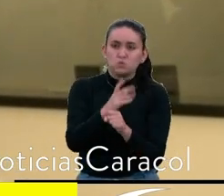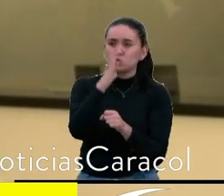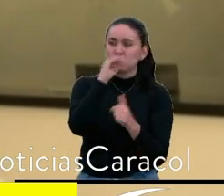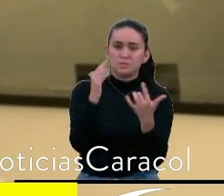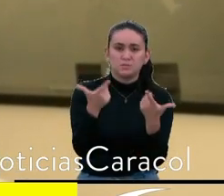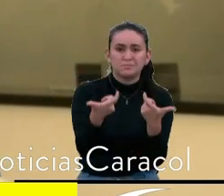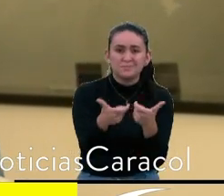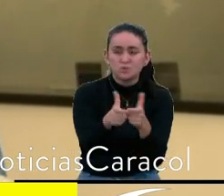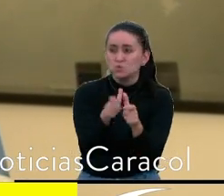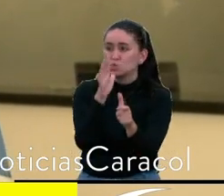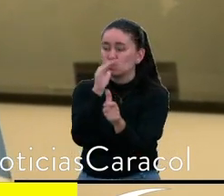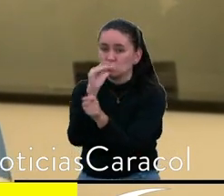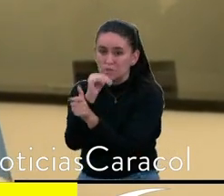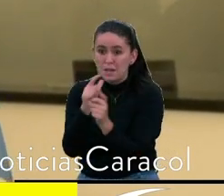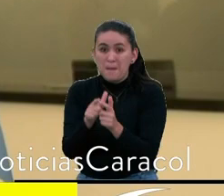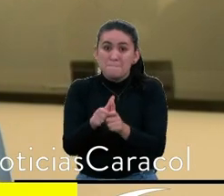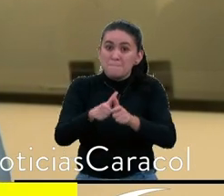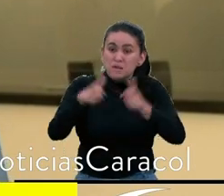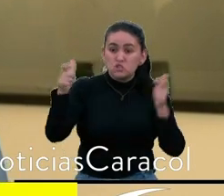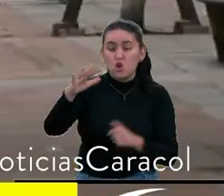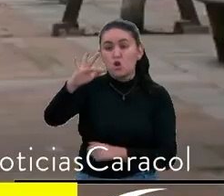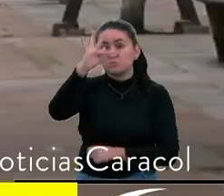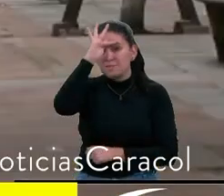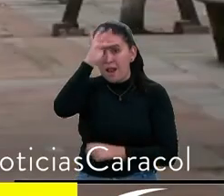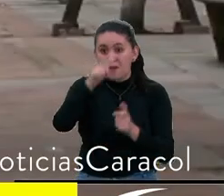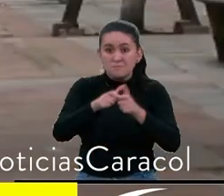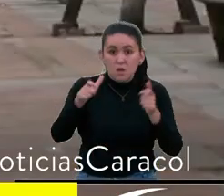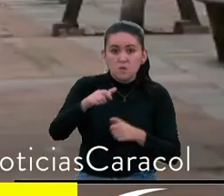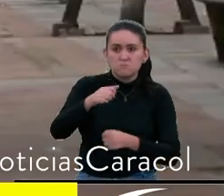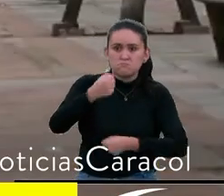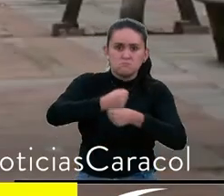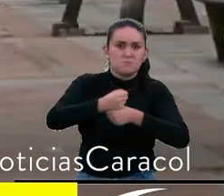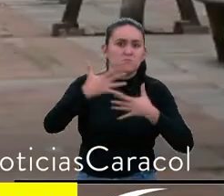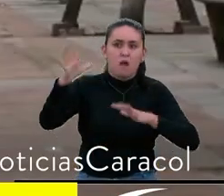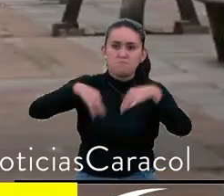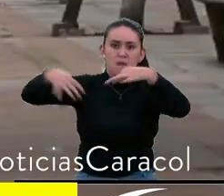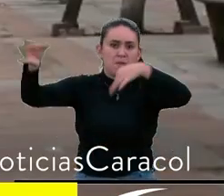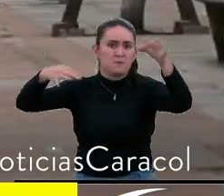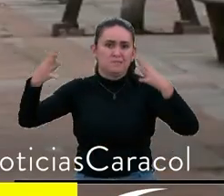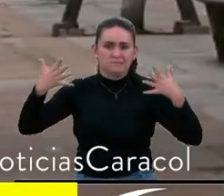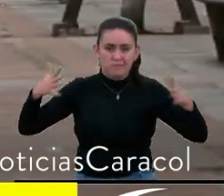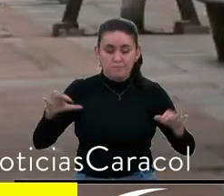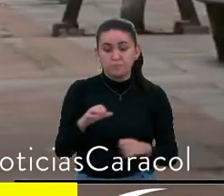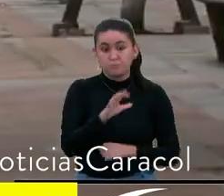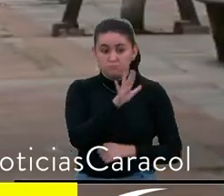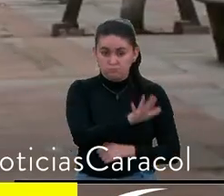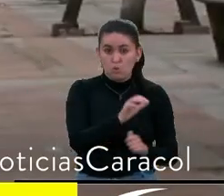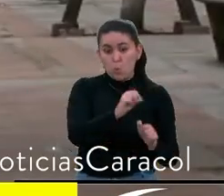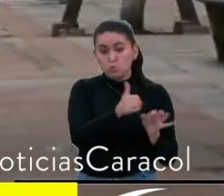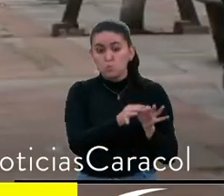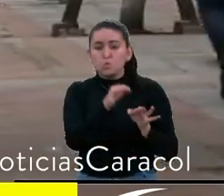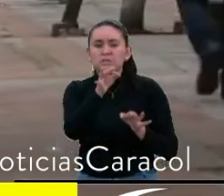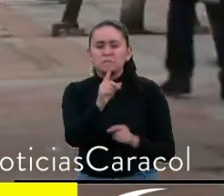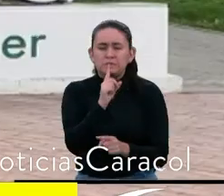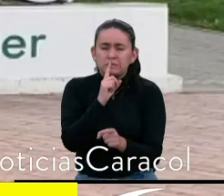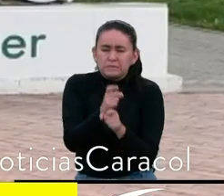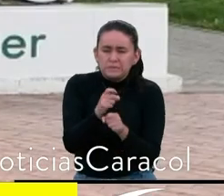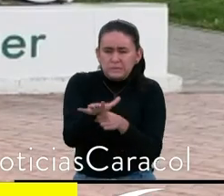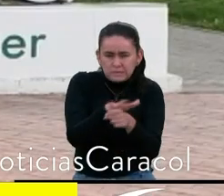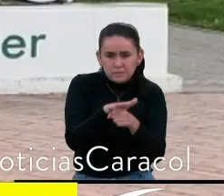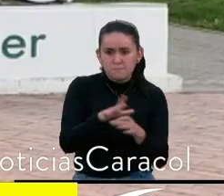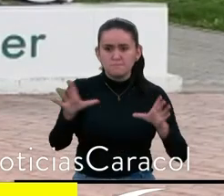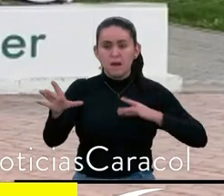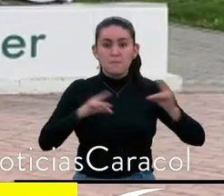que ya la mayoría de los profesionales están laborando. Otro de los municipios que pasa por una difícil situación ante el aumento